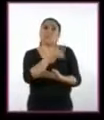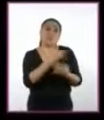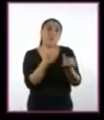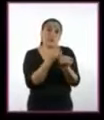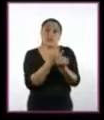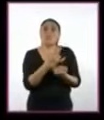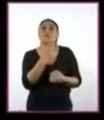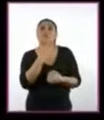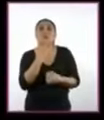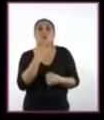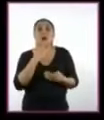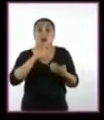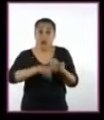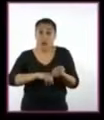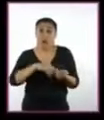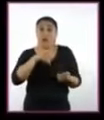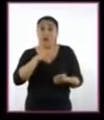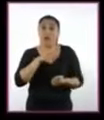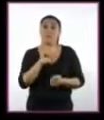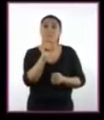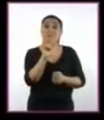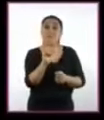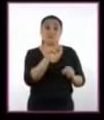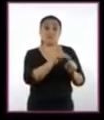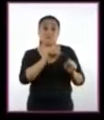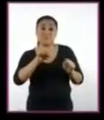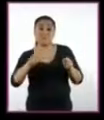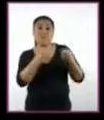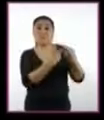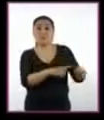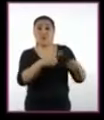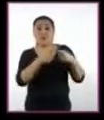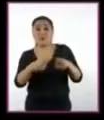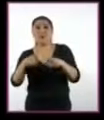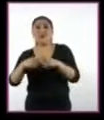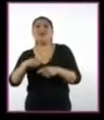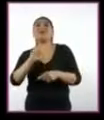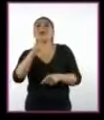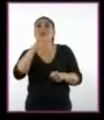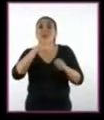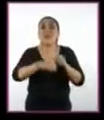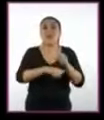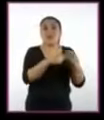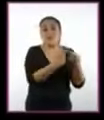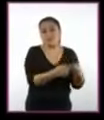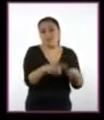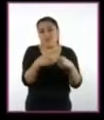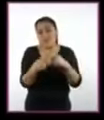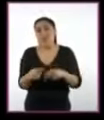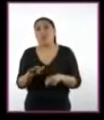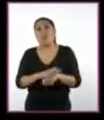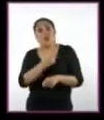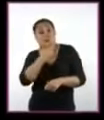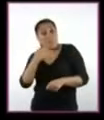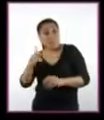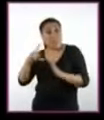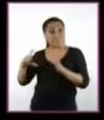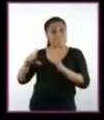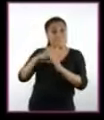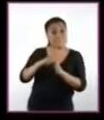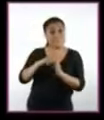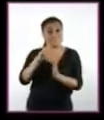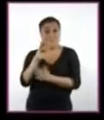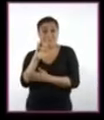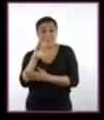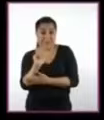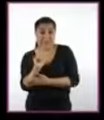aunque involucraba 26 circuitos diferentes, uno para cada letra, y se basaba en el hecho de que la batería o la pila